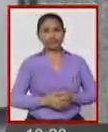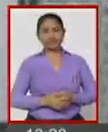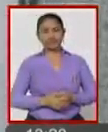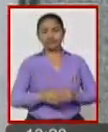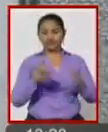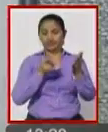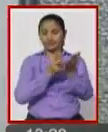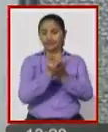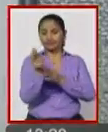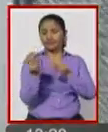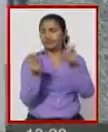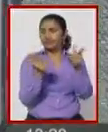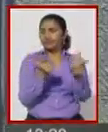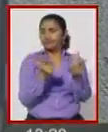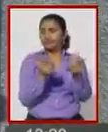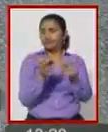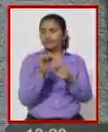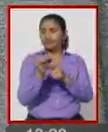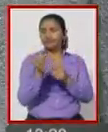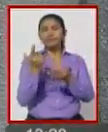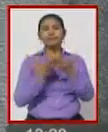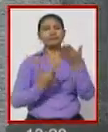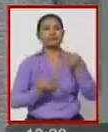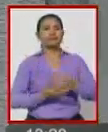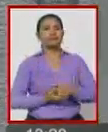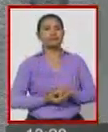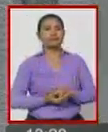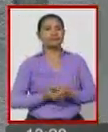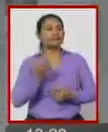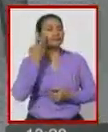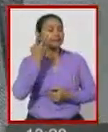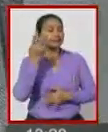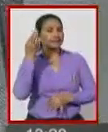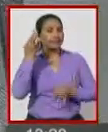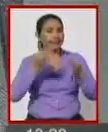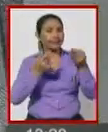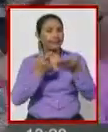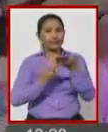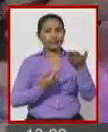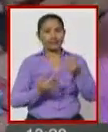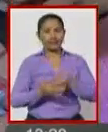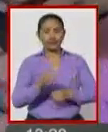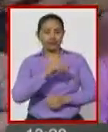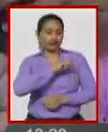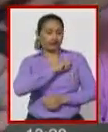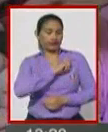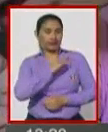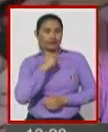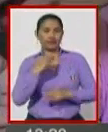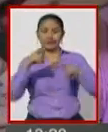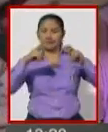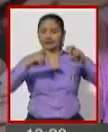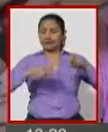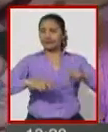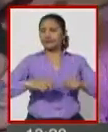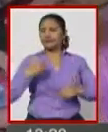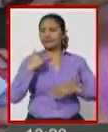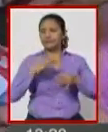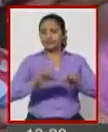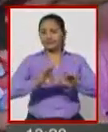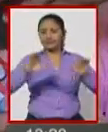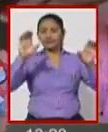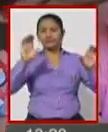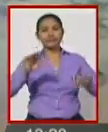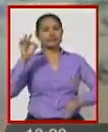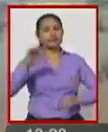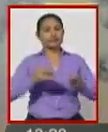reales las armas, coronel, o...? Bueno, eso estamos viendo, eso va a haber la FCC, los peritos, para que den una certificación